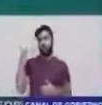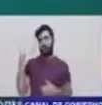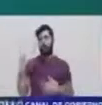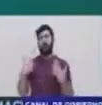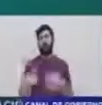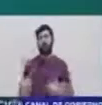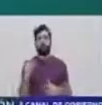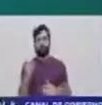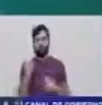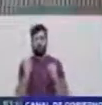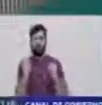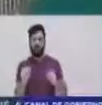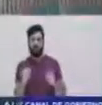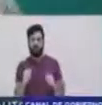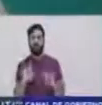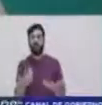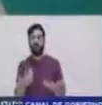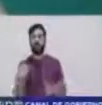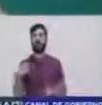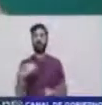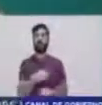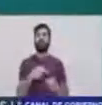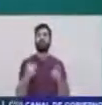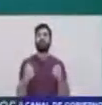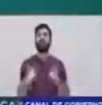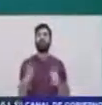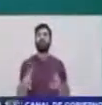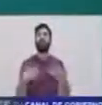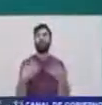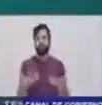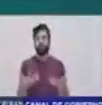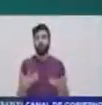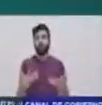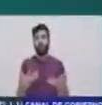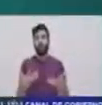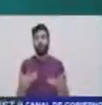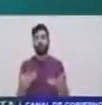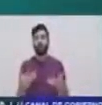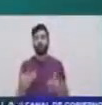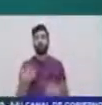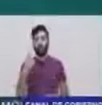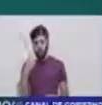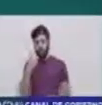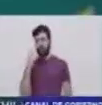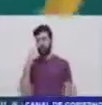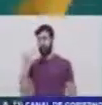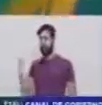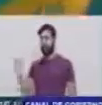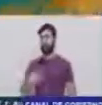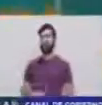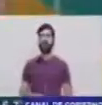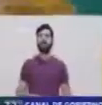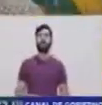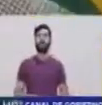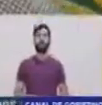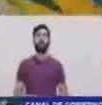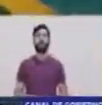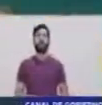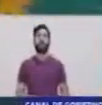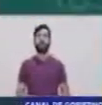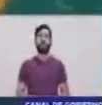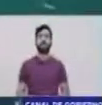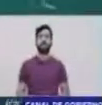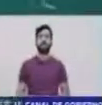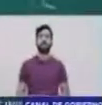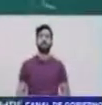a hacerlo con la diagonal del cuadrado. Es decir, que nosotros vamos a tener acá, puede